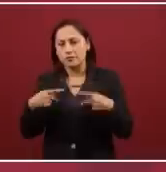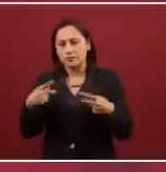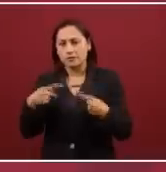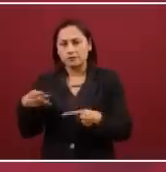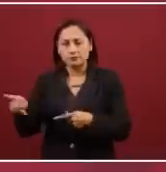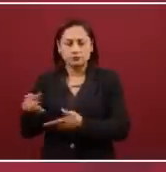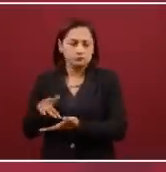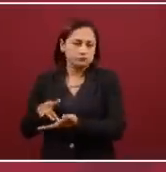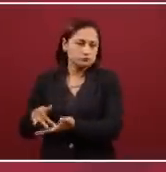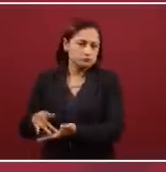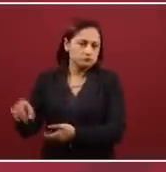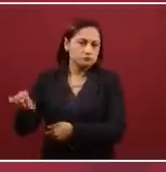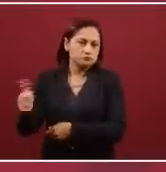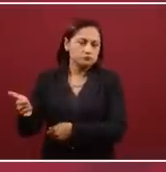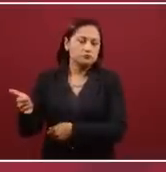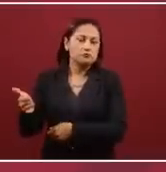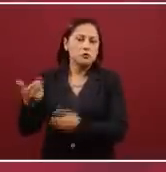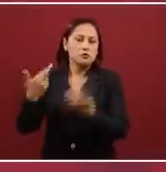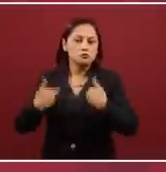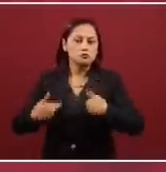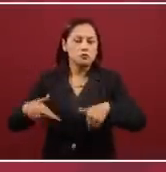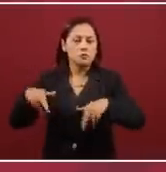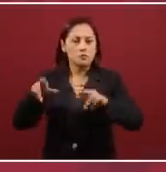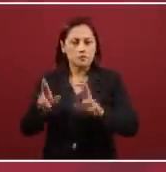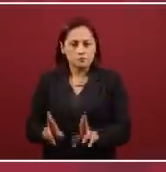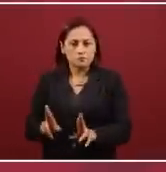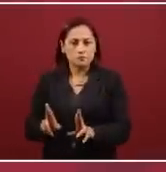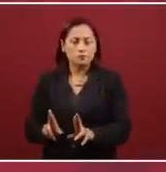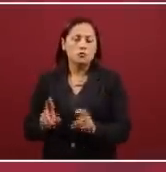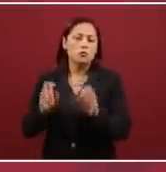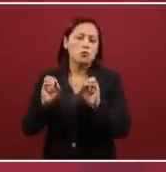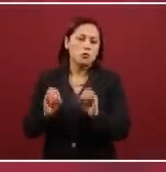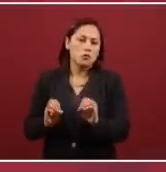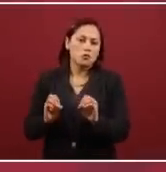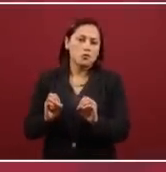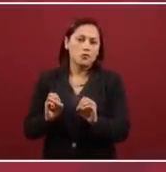y a sus representantes o a sus